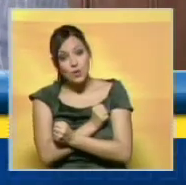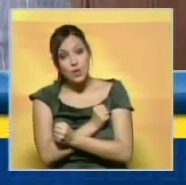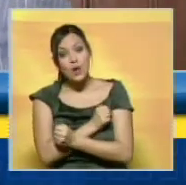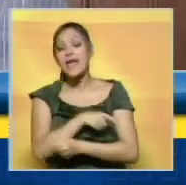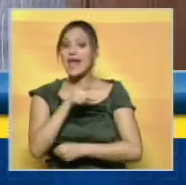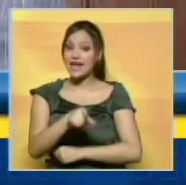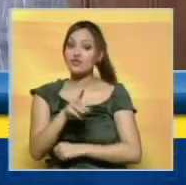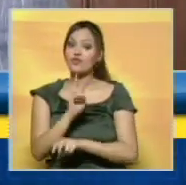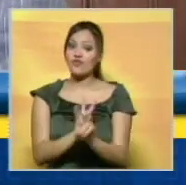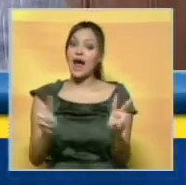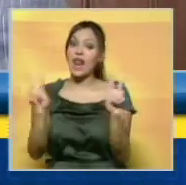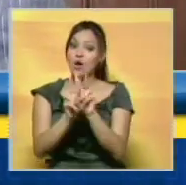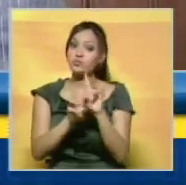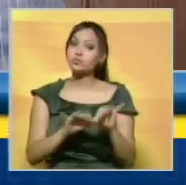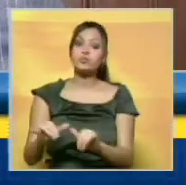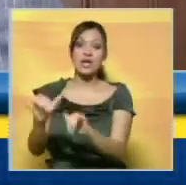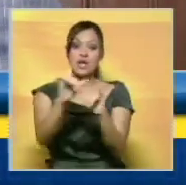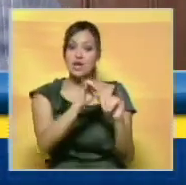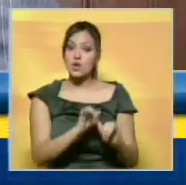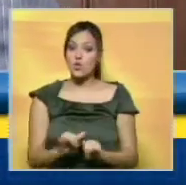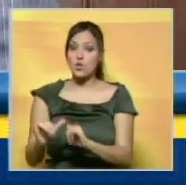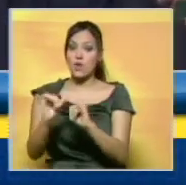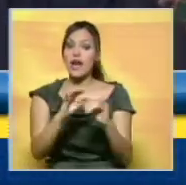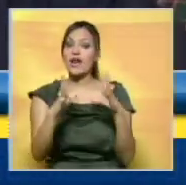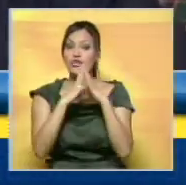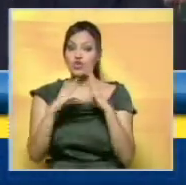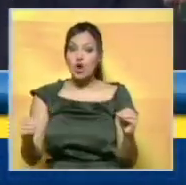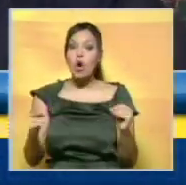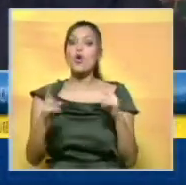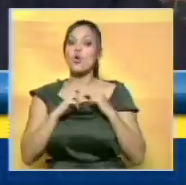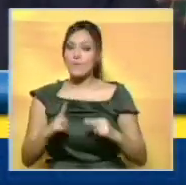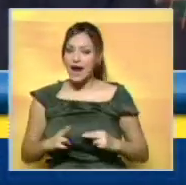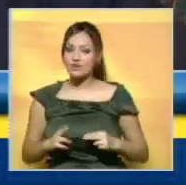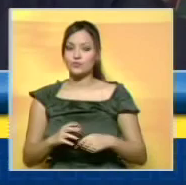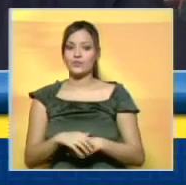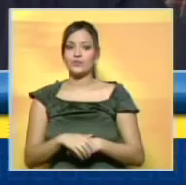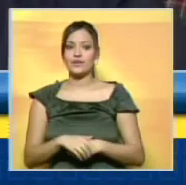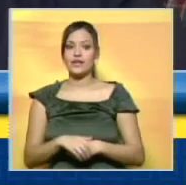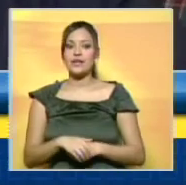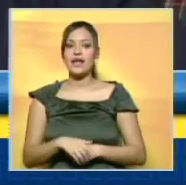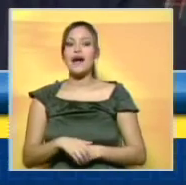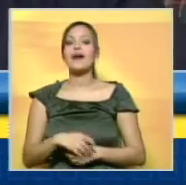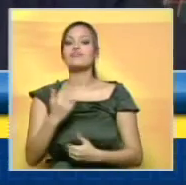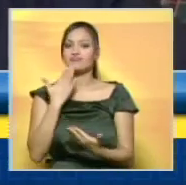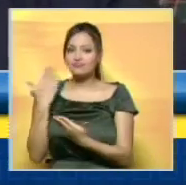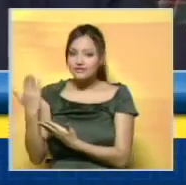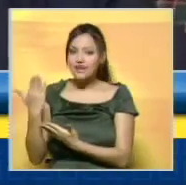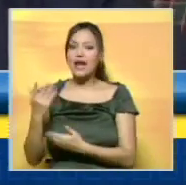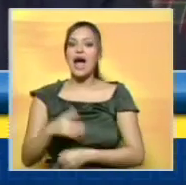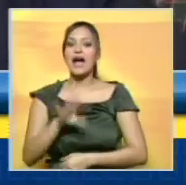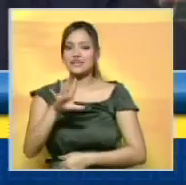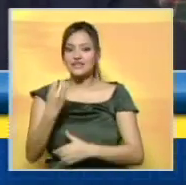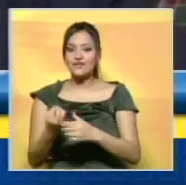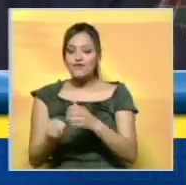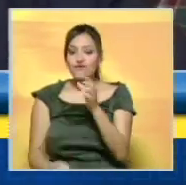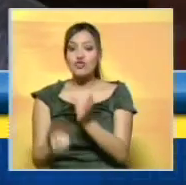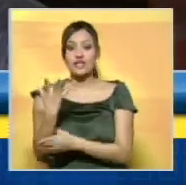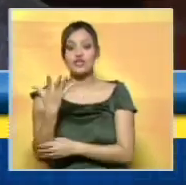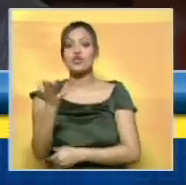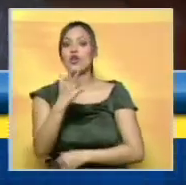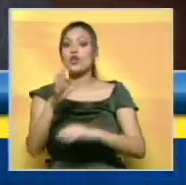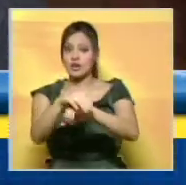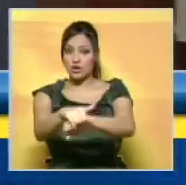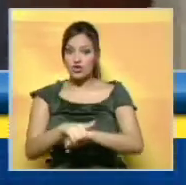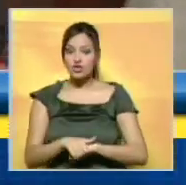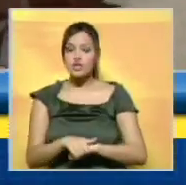esos valores son comunes a toda la humanidad. Voces Católicas se fundó hace 3 años y es una iniciativa creada en el Reino